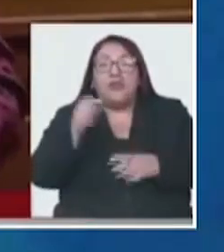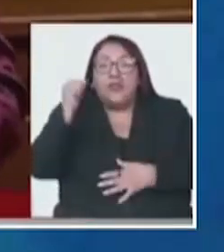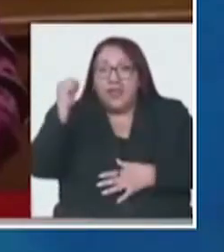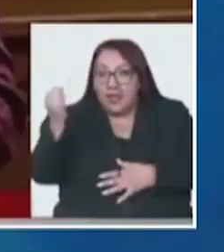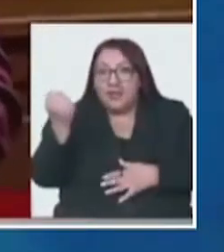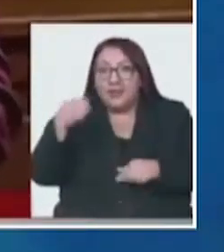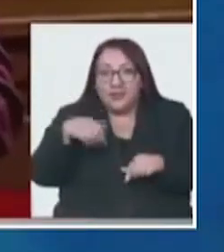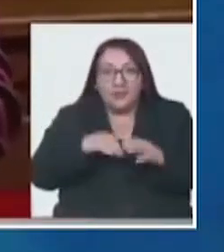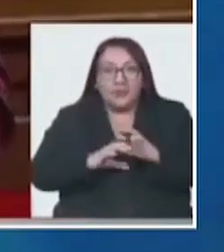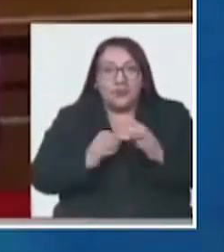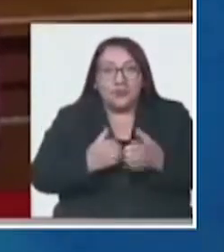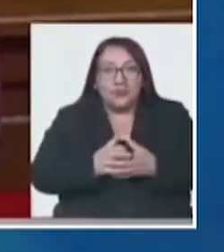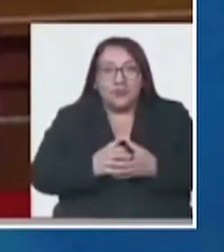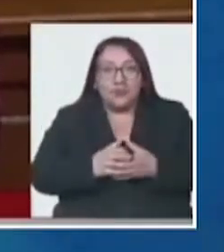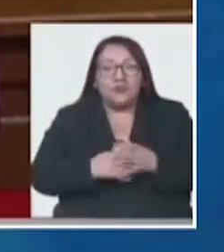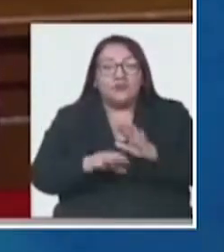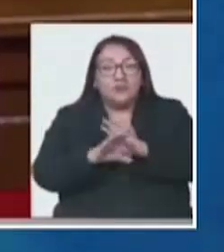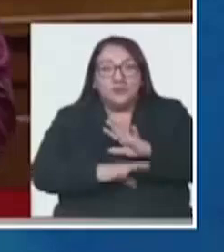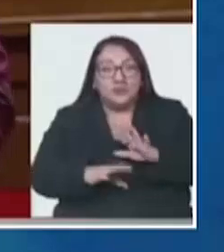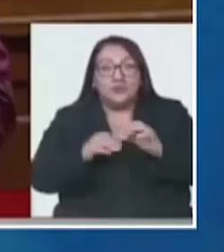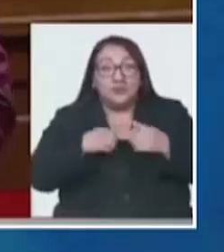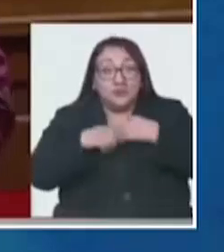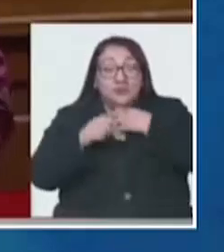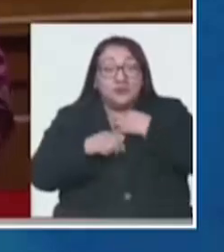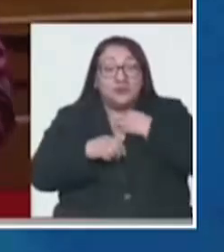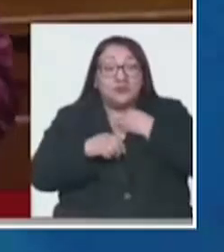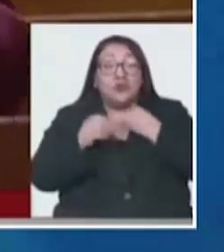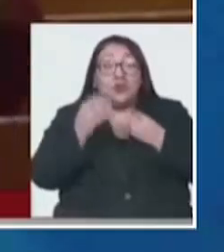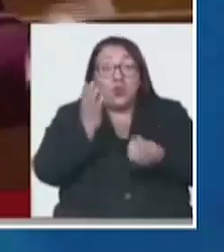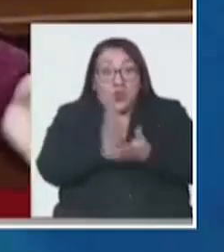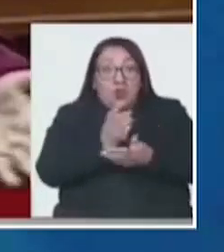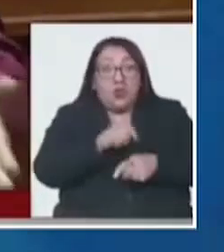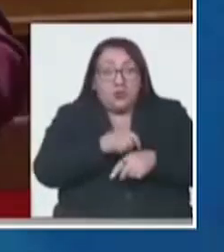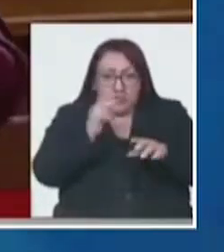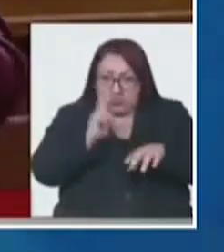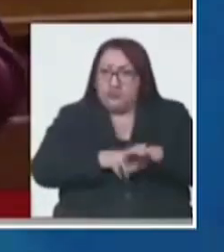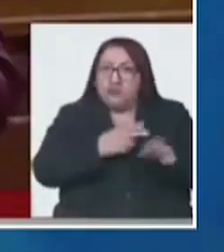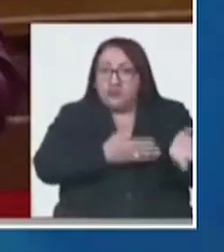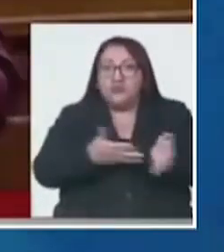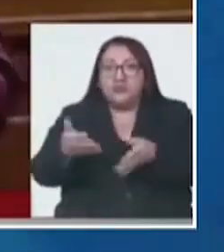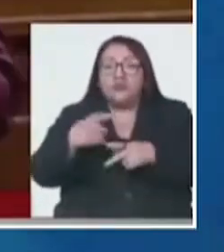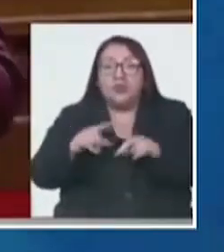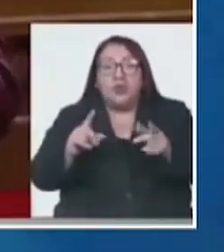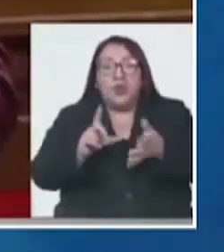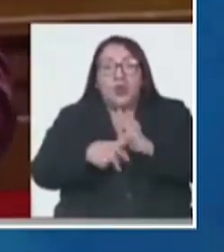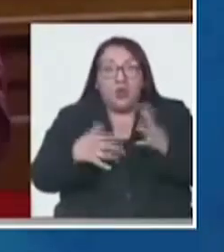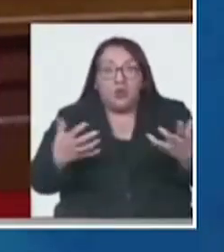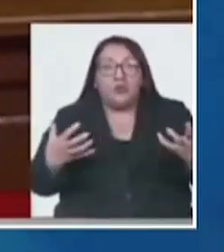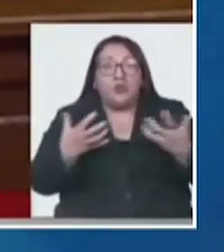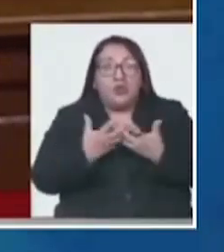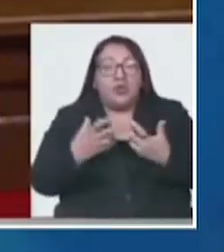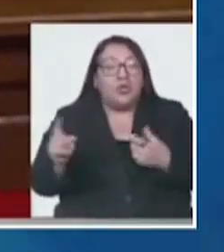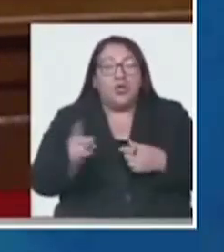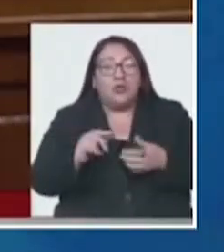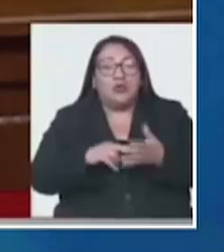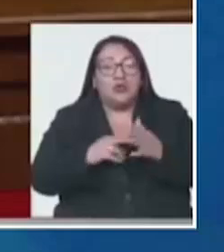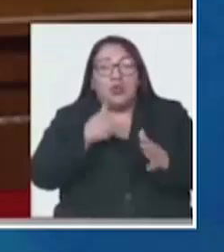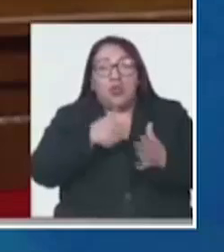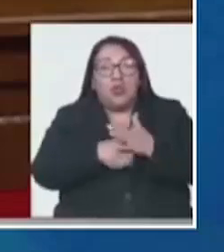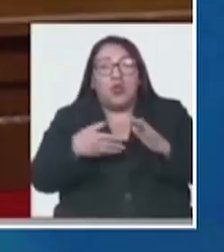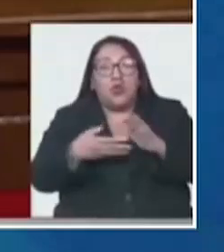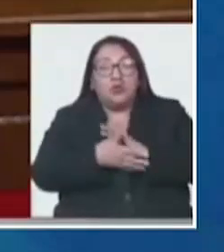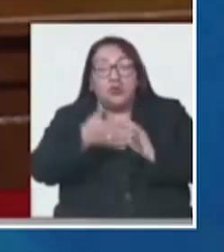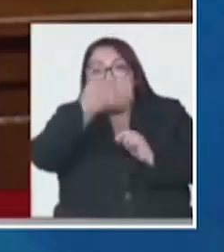derecho de recibir ese dinero. Y los peruanos, por supuesto, estamos en nuestro derecho, y no solo en nuestro derecho,